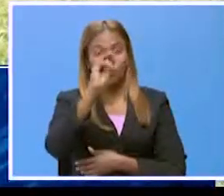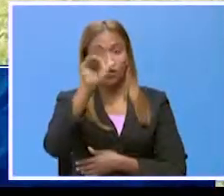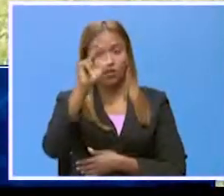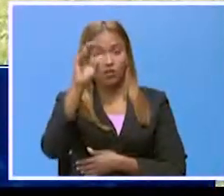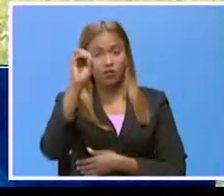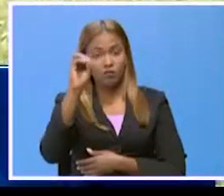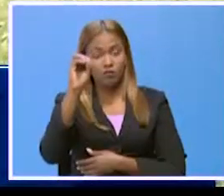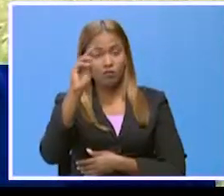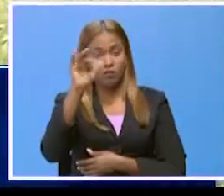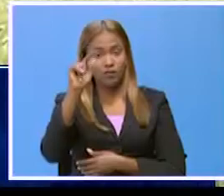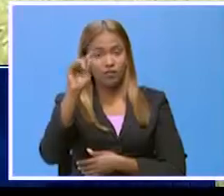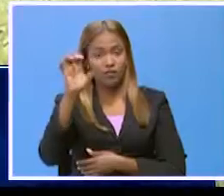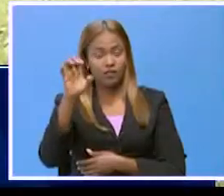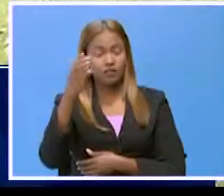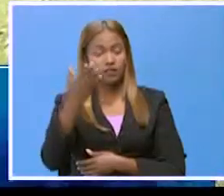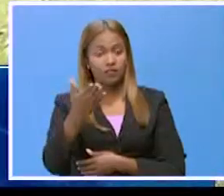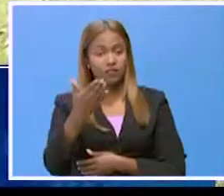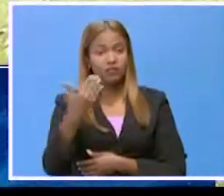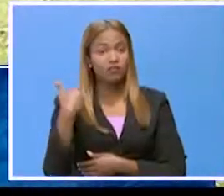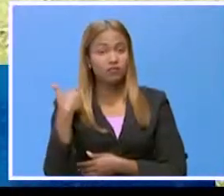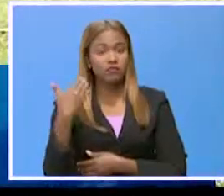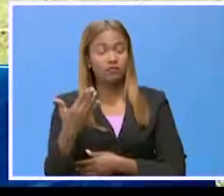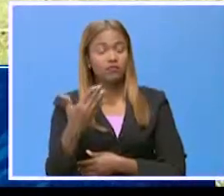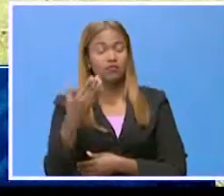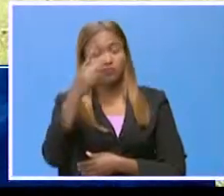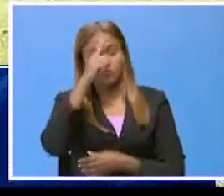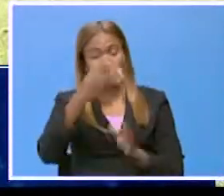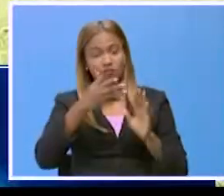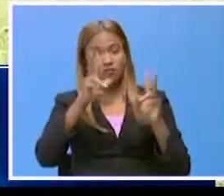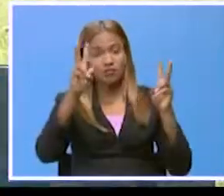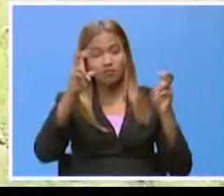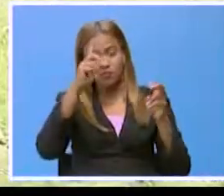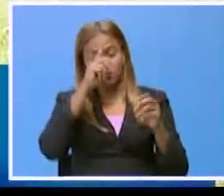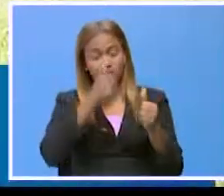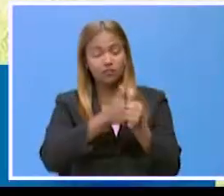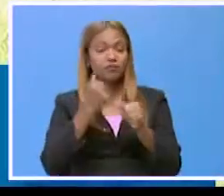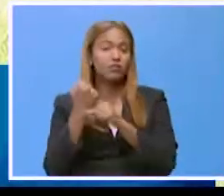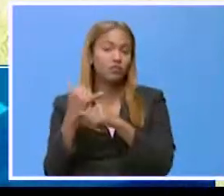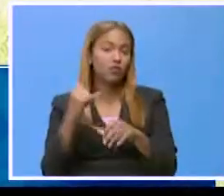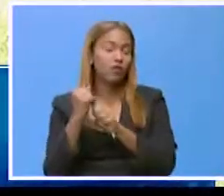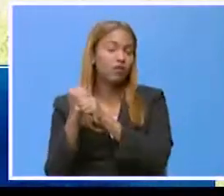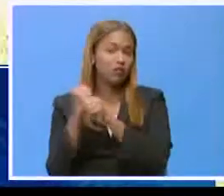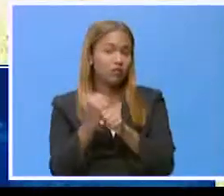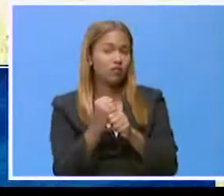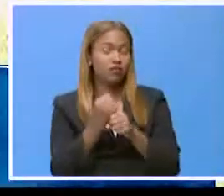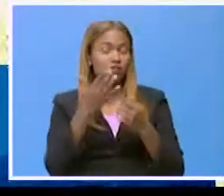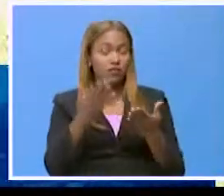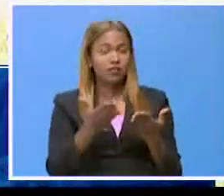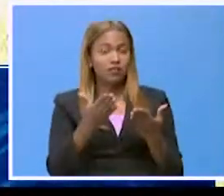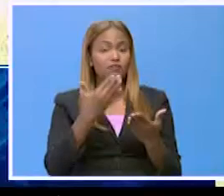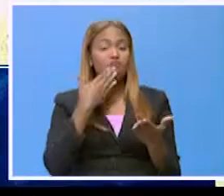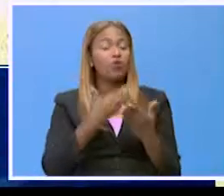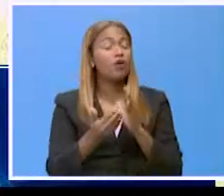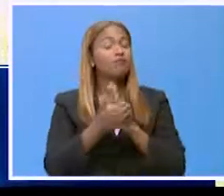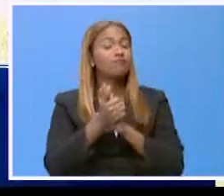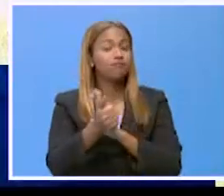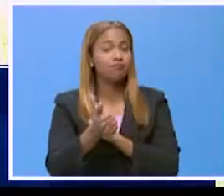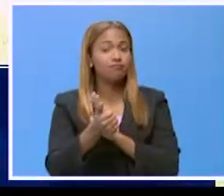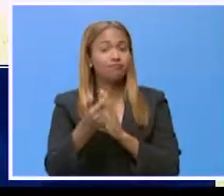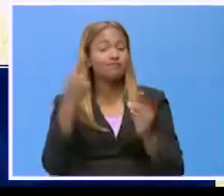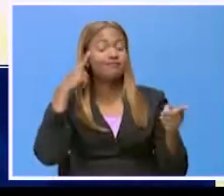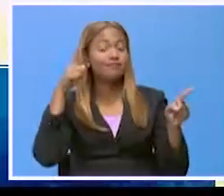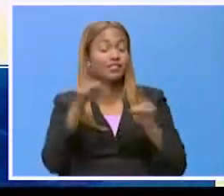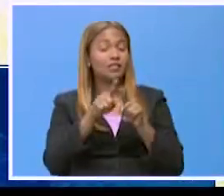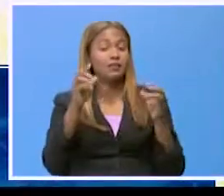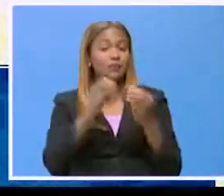conocido nacional e internacionalmente en el ámbito del béisbol ska o casa talento en firmó más